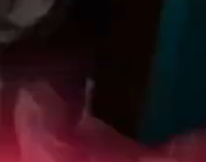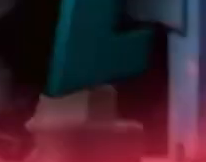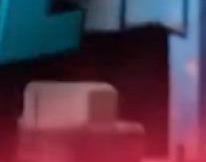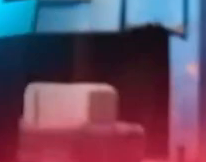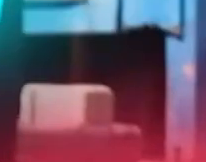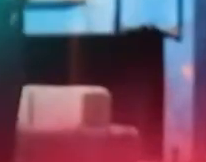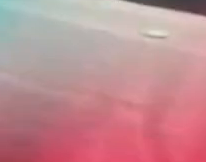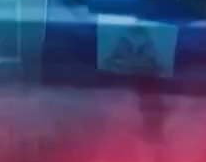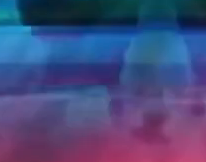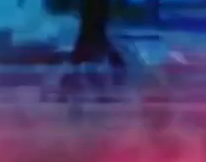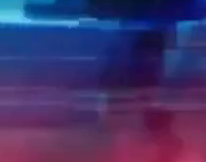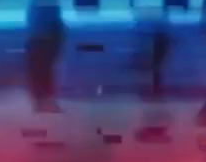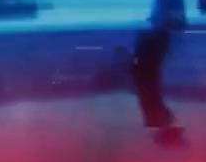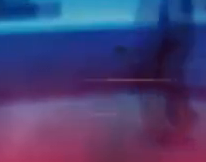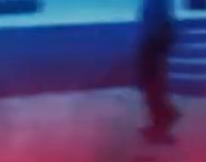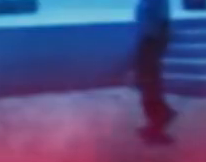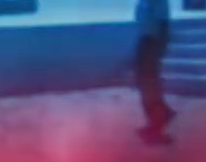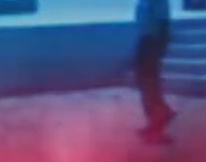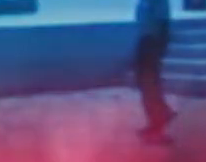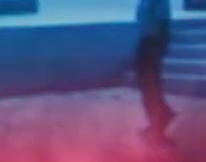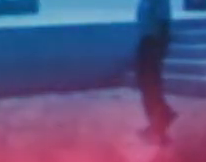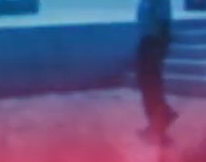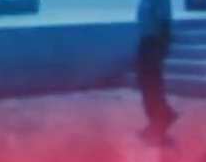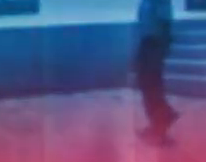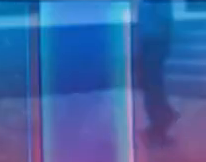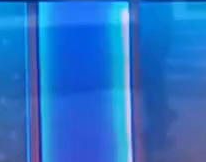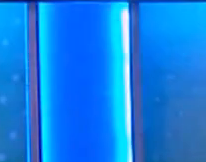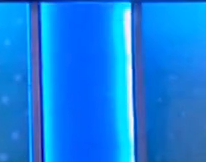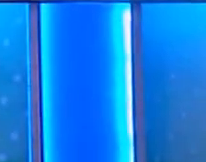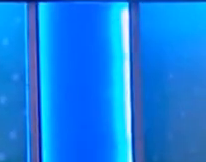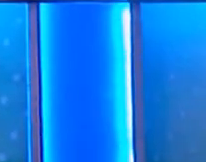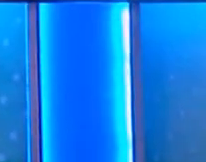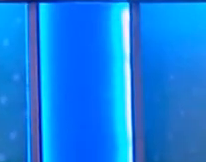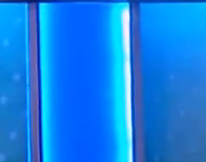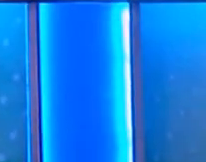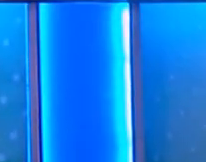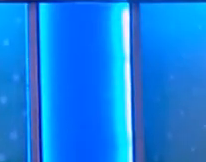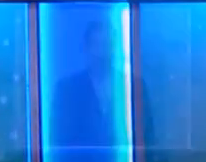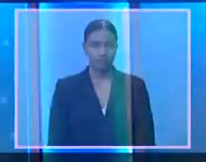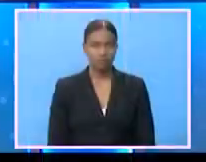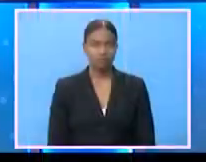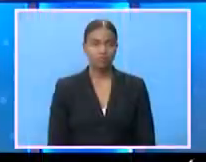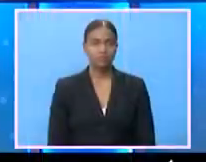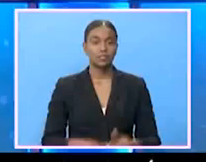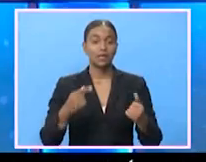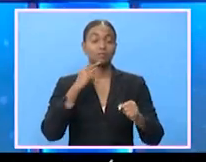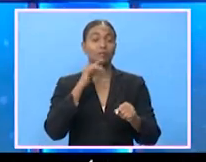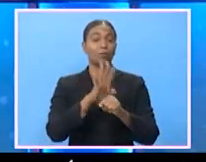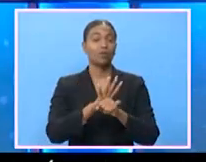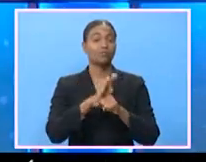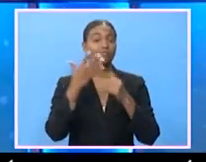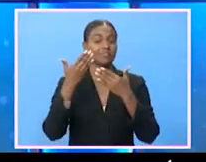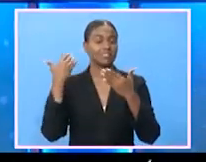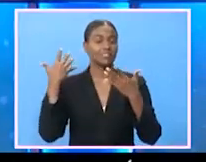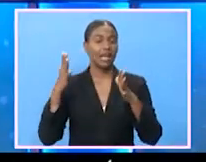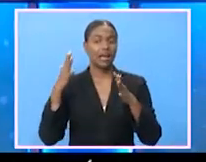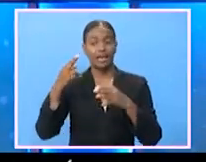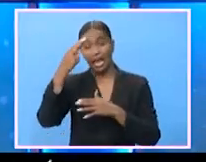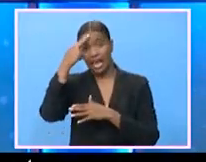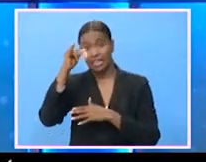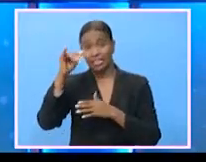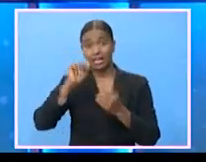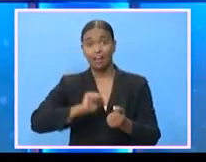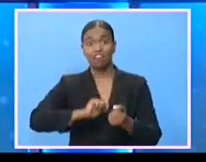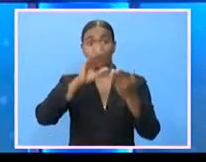Señores, Señores, lo prometido es deuda. La vecina nación